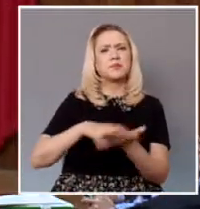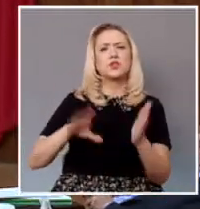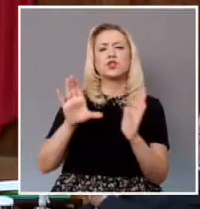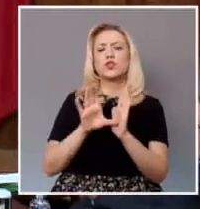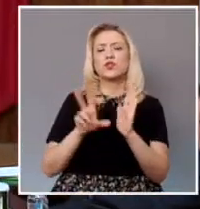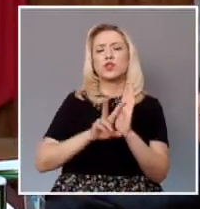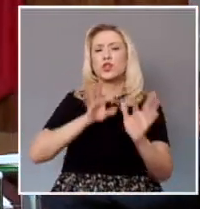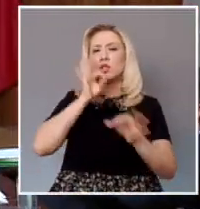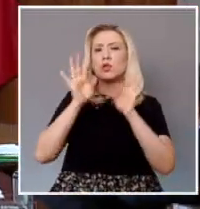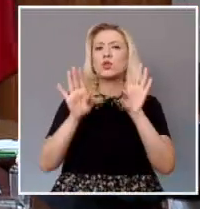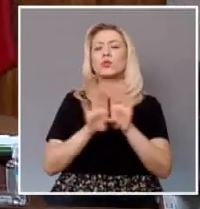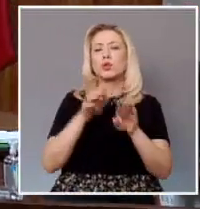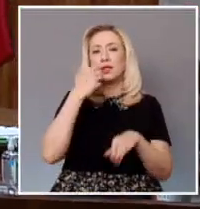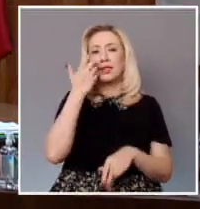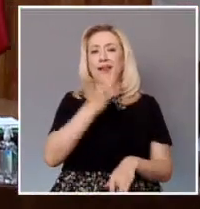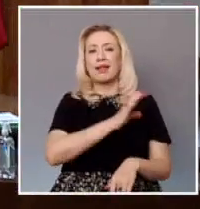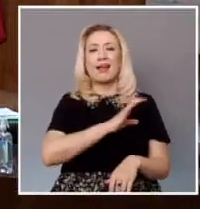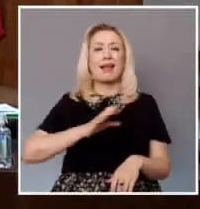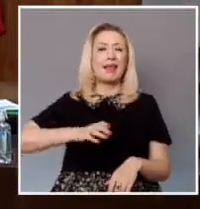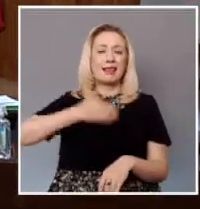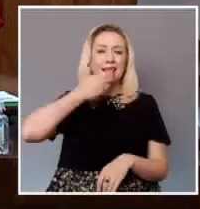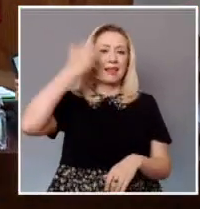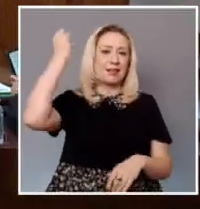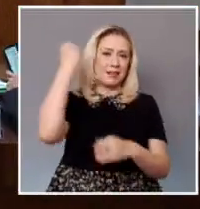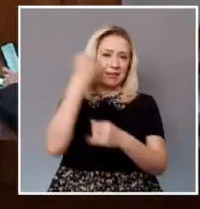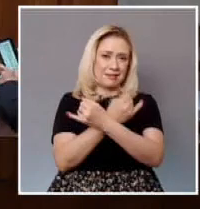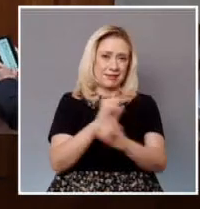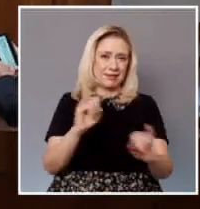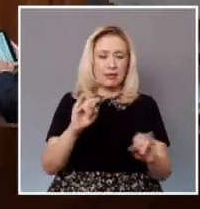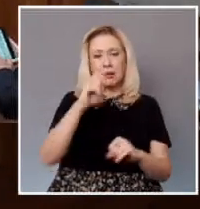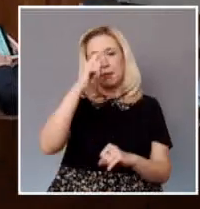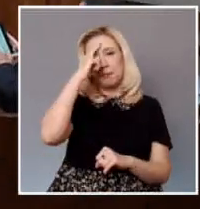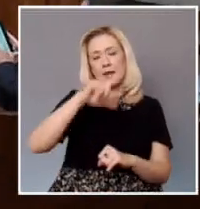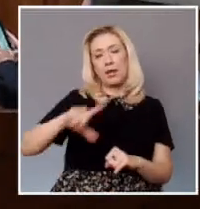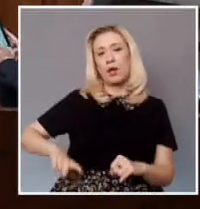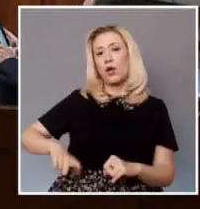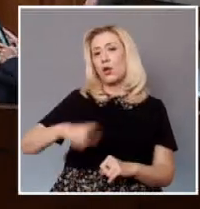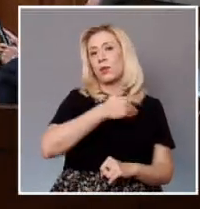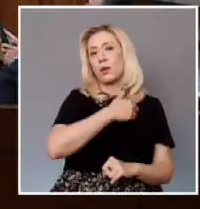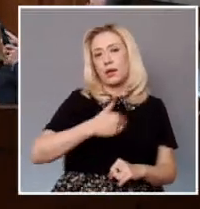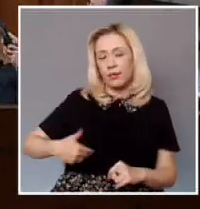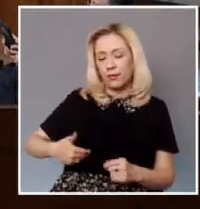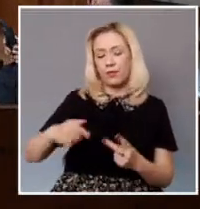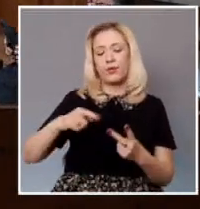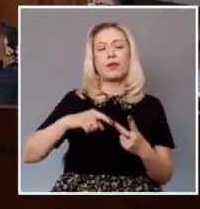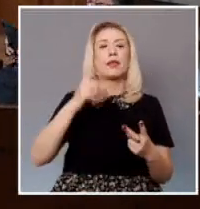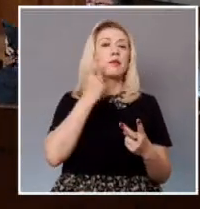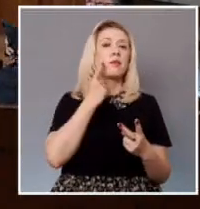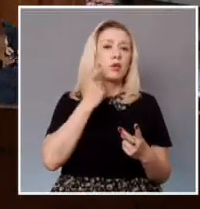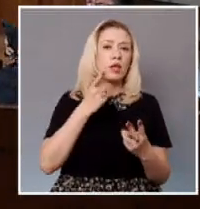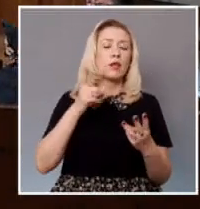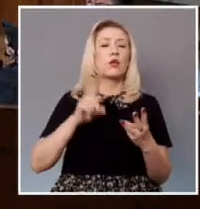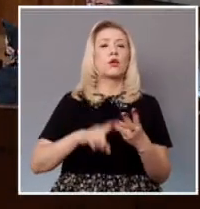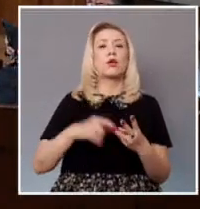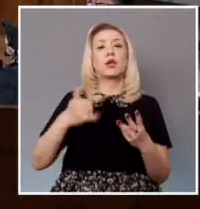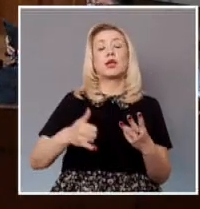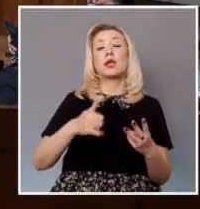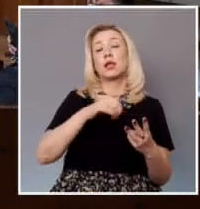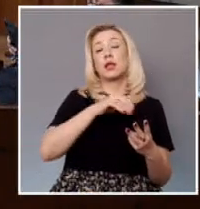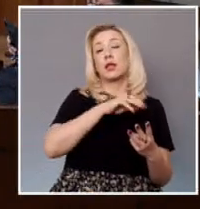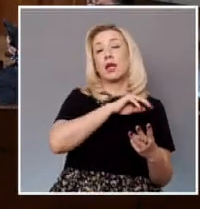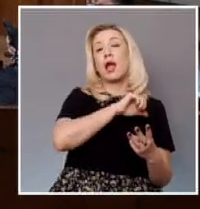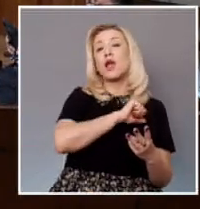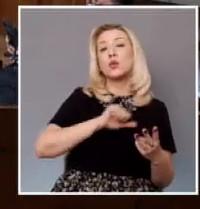las candidaturas independientes para los cargos de la gubernatura, diputaciones del Congreso local y ayuntamientos del Estado de